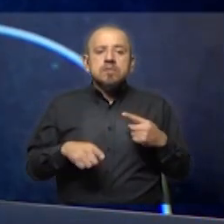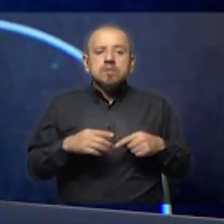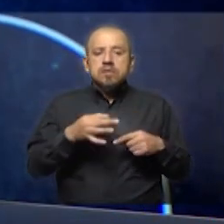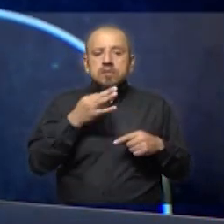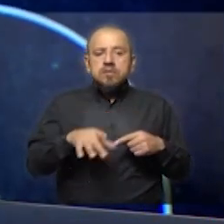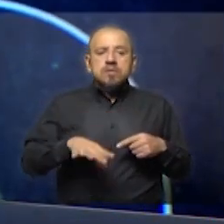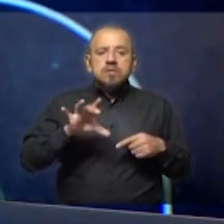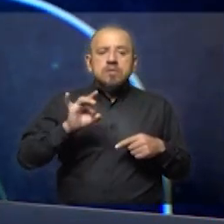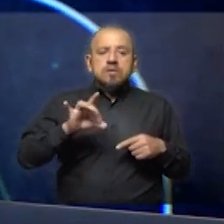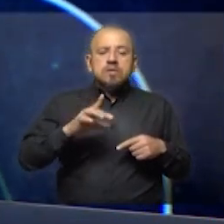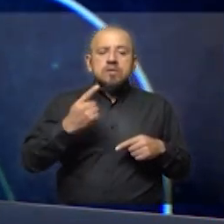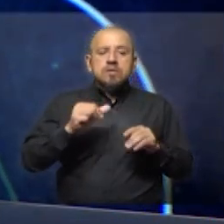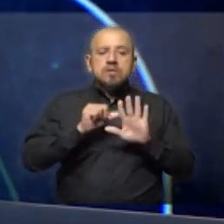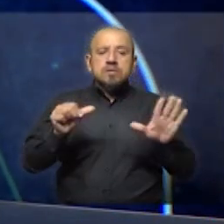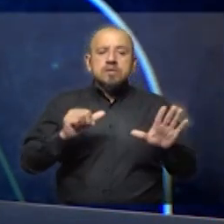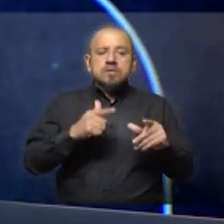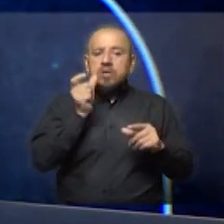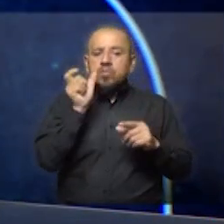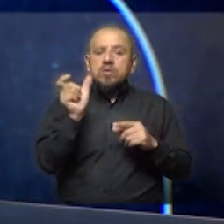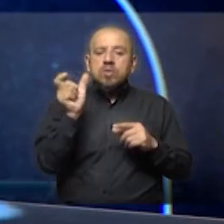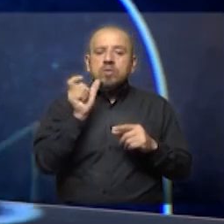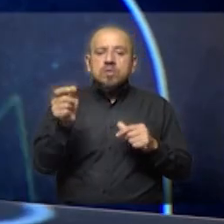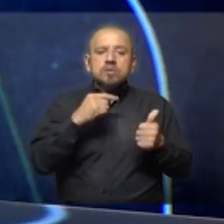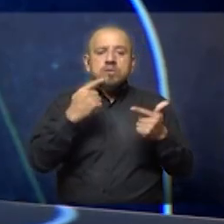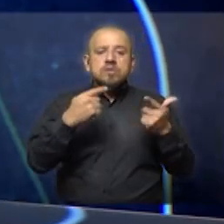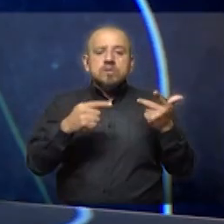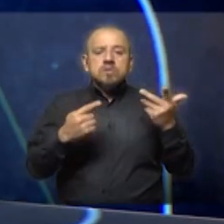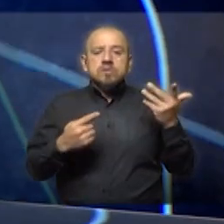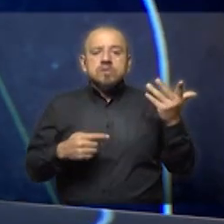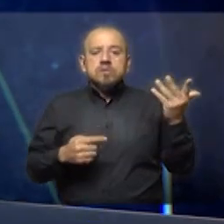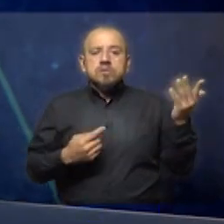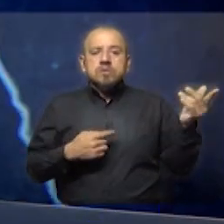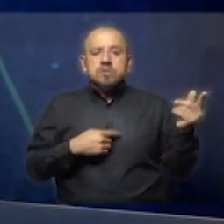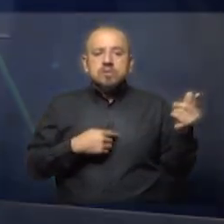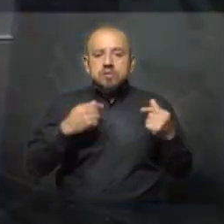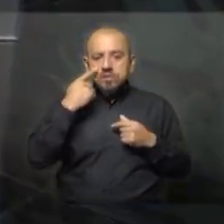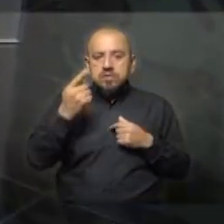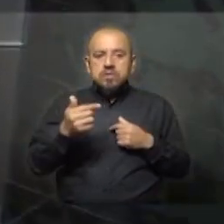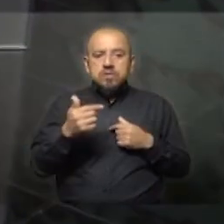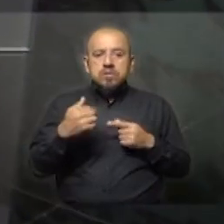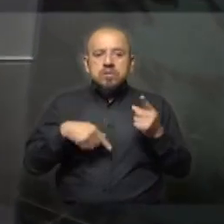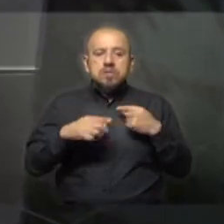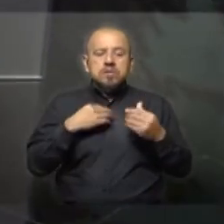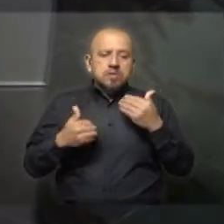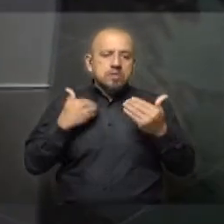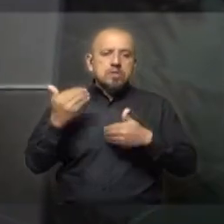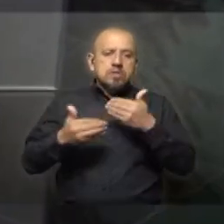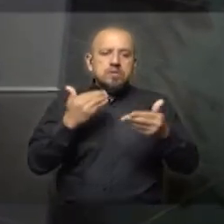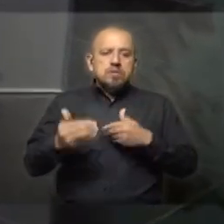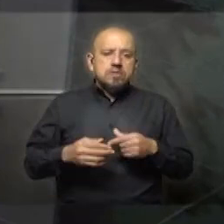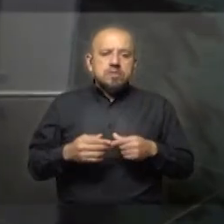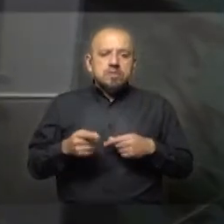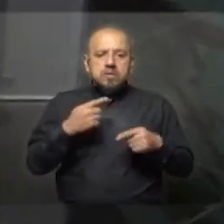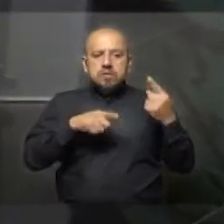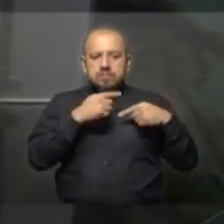creo que son 15 16 argumentos y los tira los tira parece que uno lo viera hablando no los tira los desarrolla va